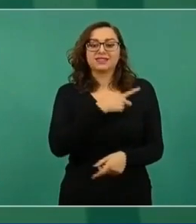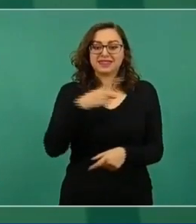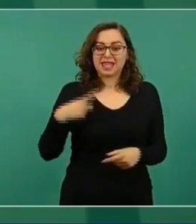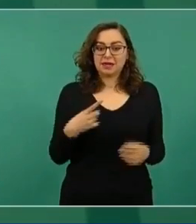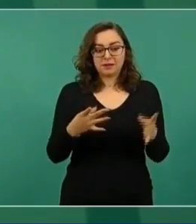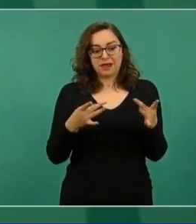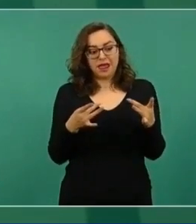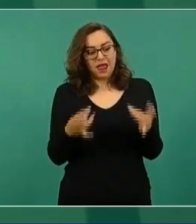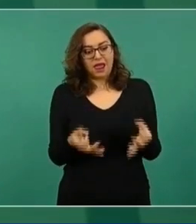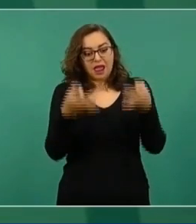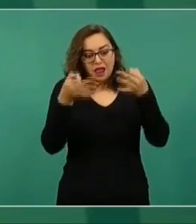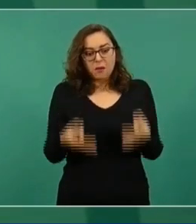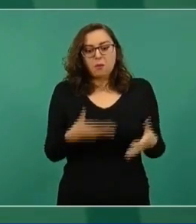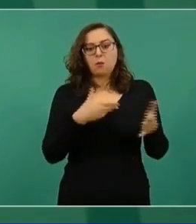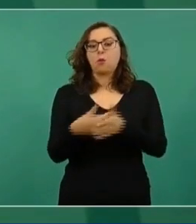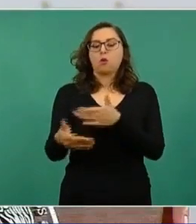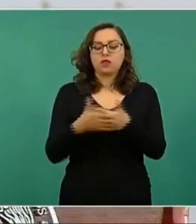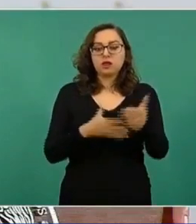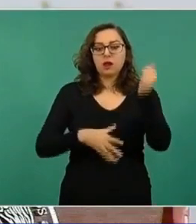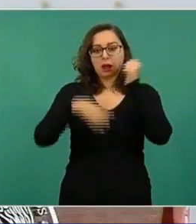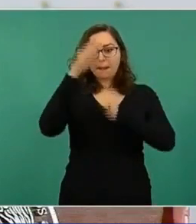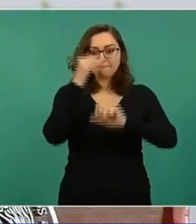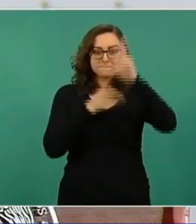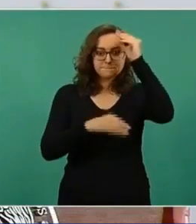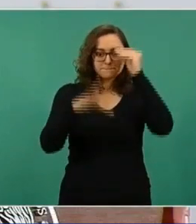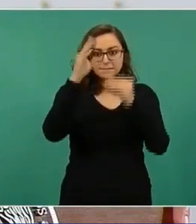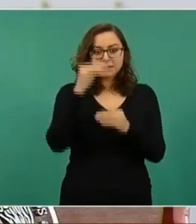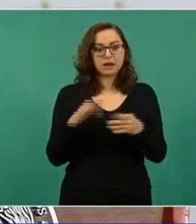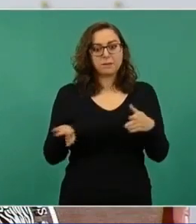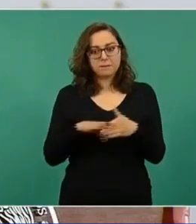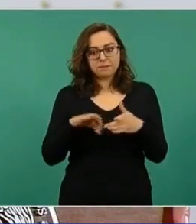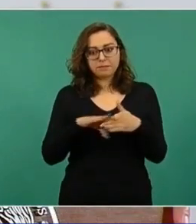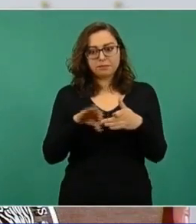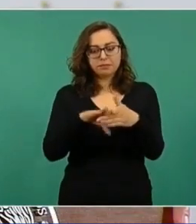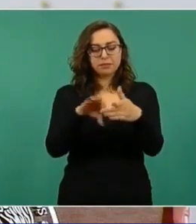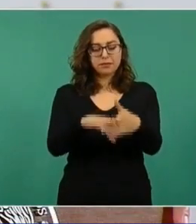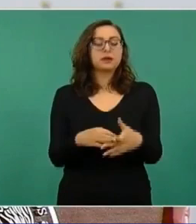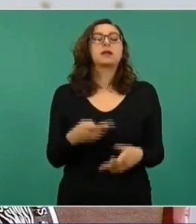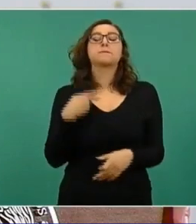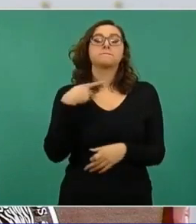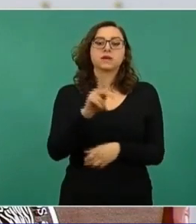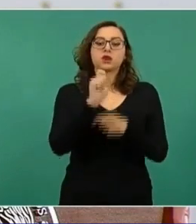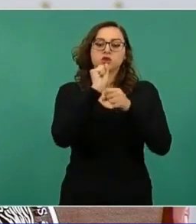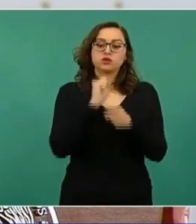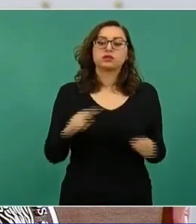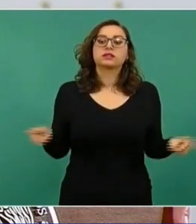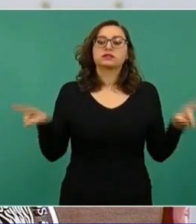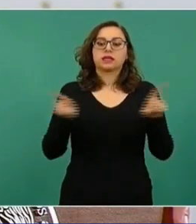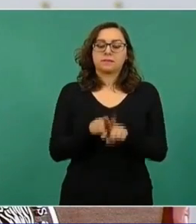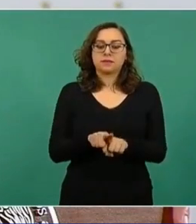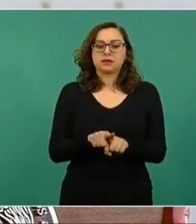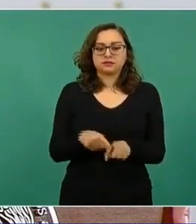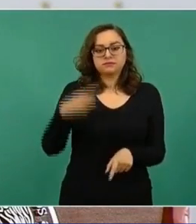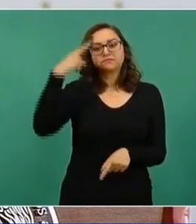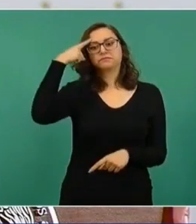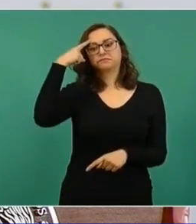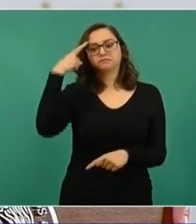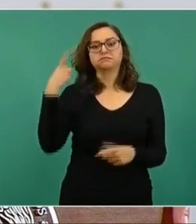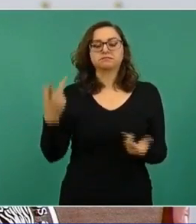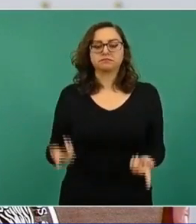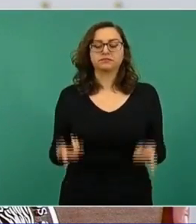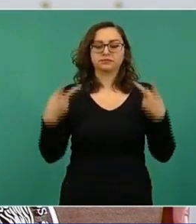y desde luego con actualización constante, pero con una idea de que se atienda